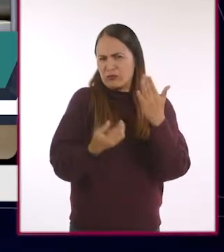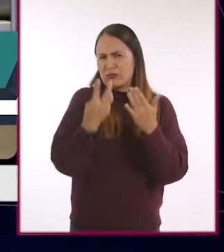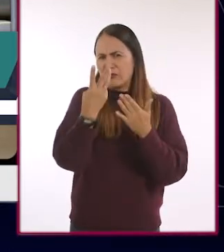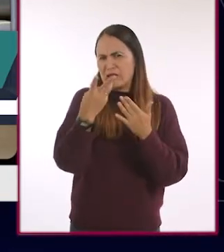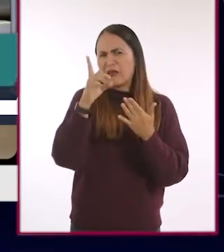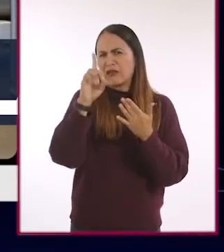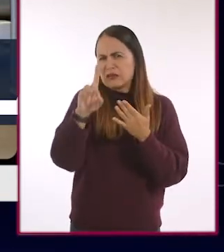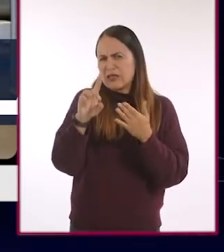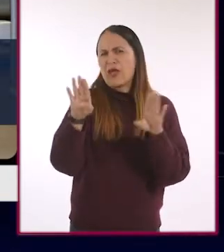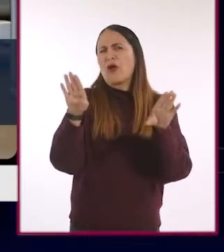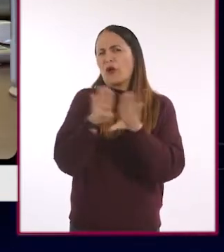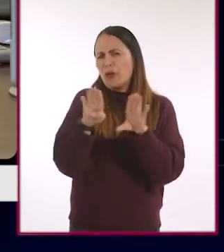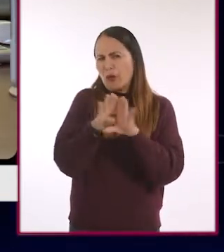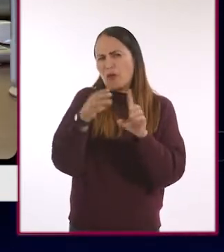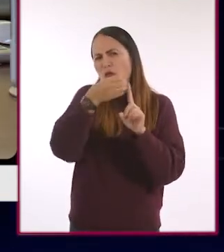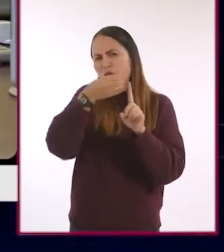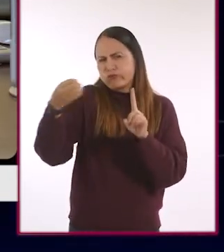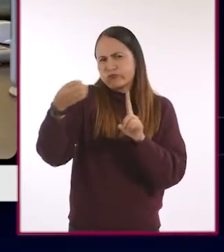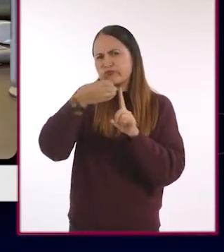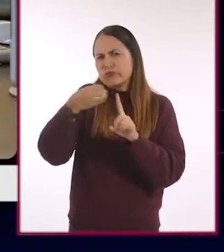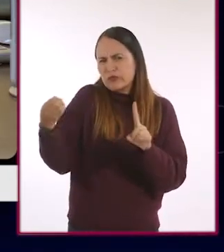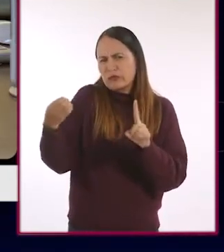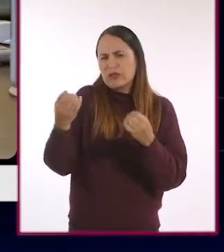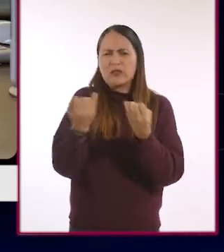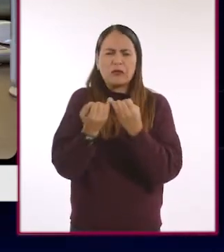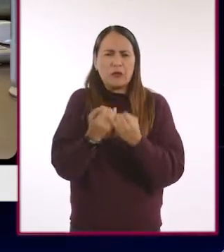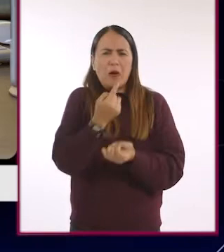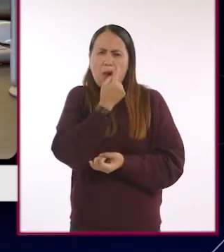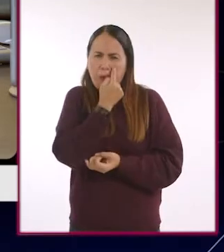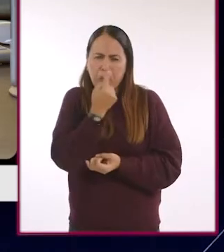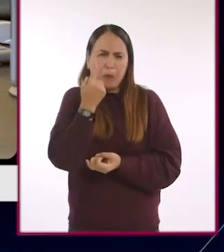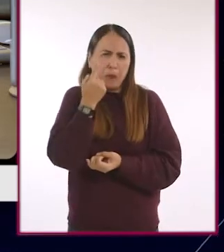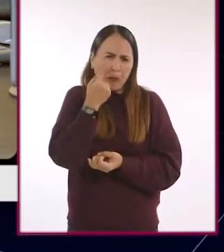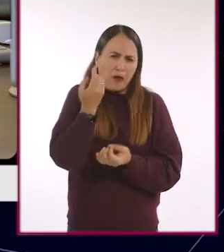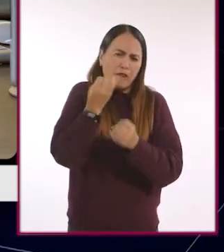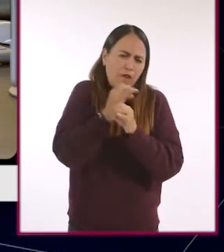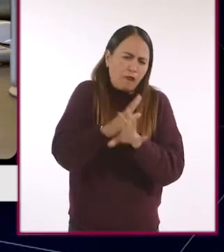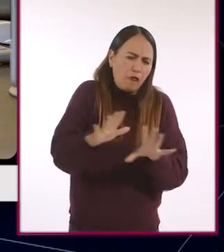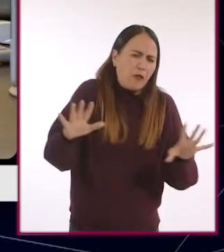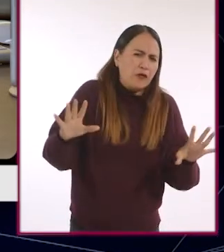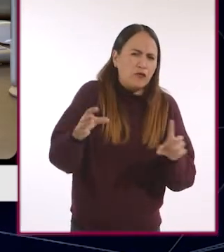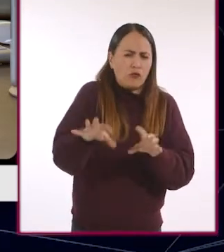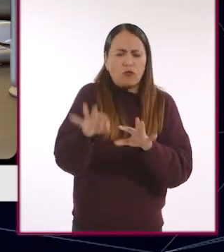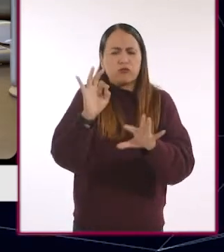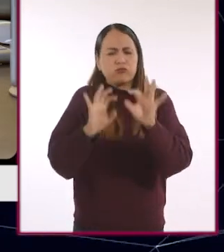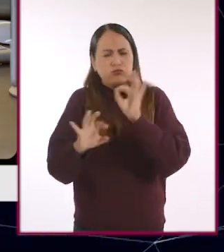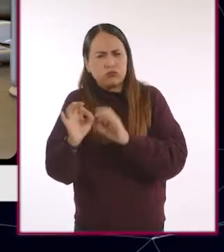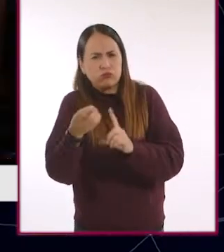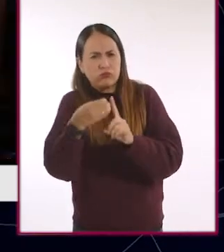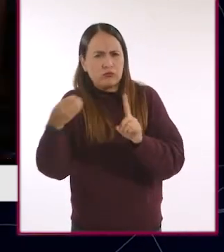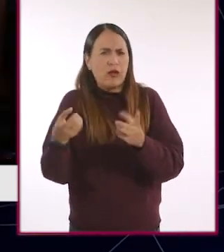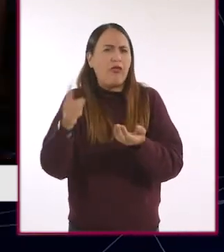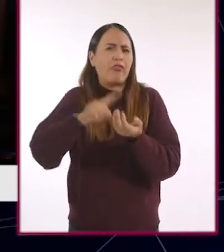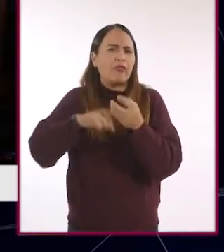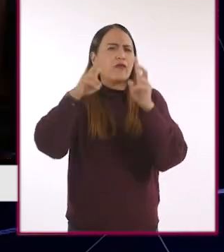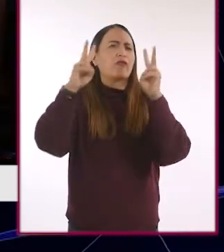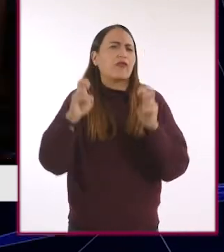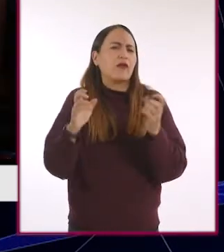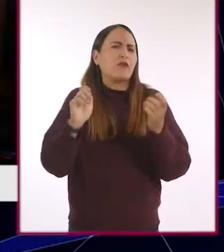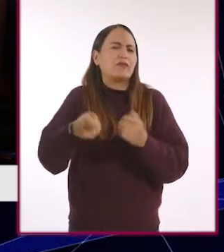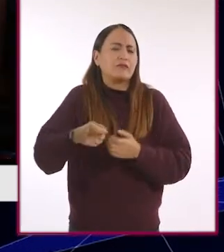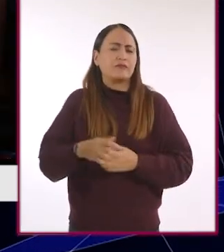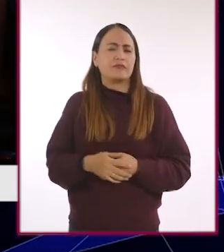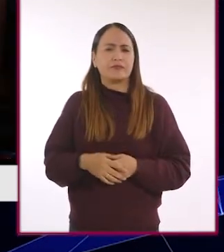¿cómo organizan el trabajo y qué criterios establecen para manipular los datos y también las formas y contenidos? Pues digo,